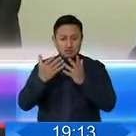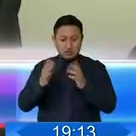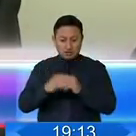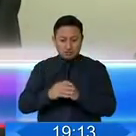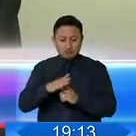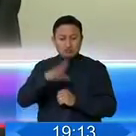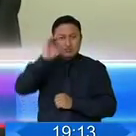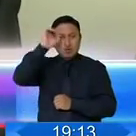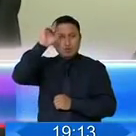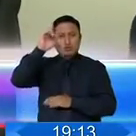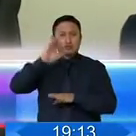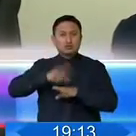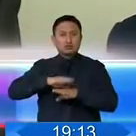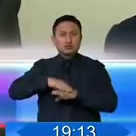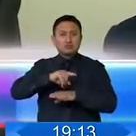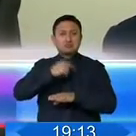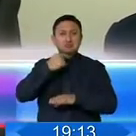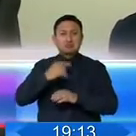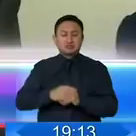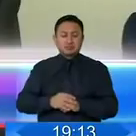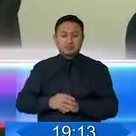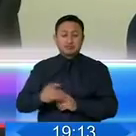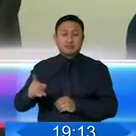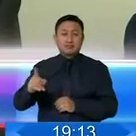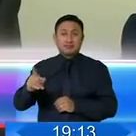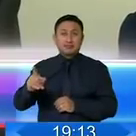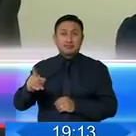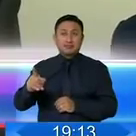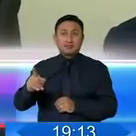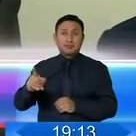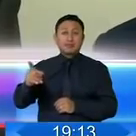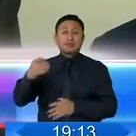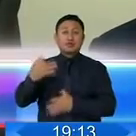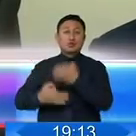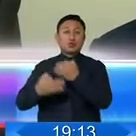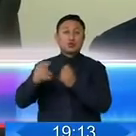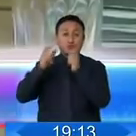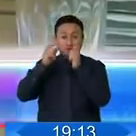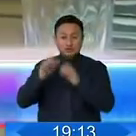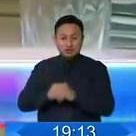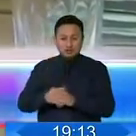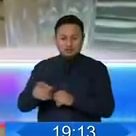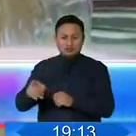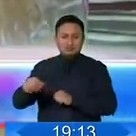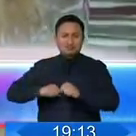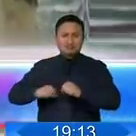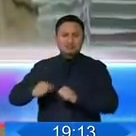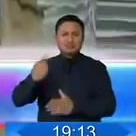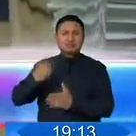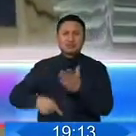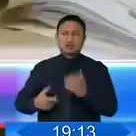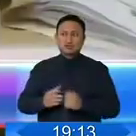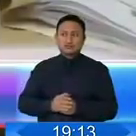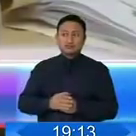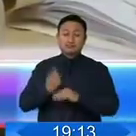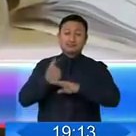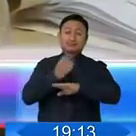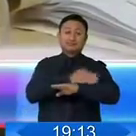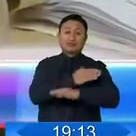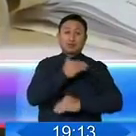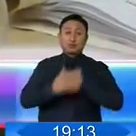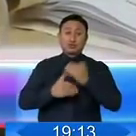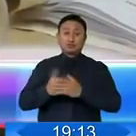criterio sobre lo que ha sucedido por parte de la actuación de jueces y fiscales. El antecedente a este proceso sería